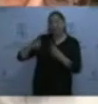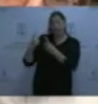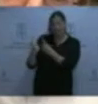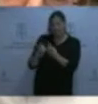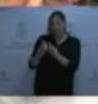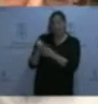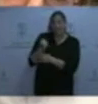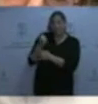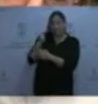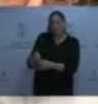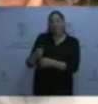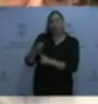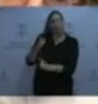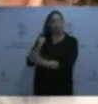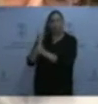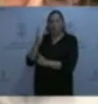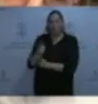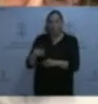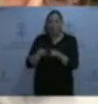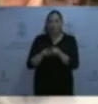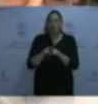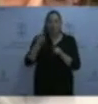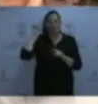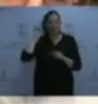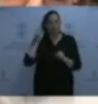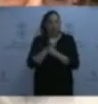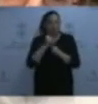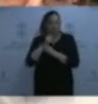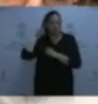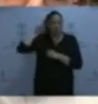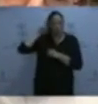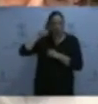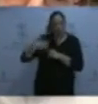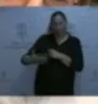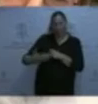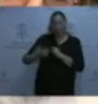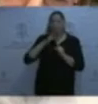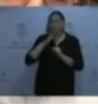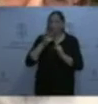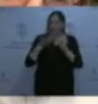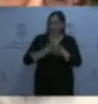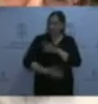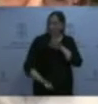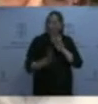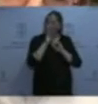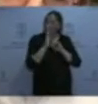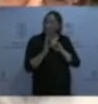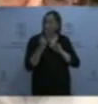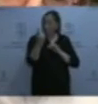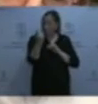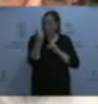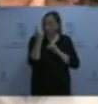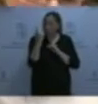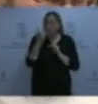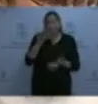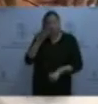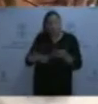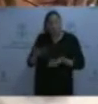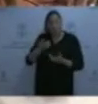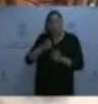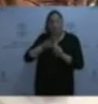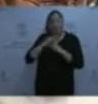necesitarían de apoyo. Deslegitimación de la función docente, ya que no es el profesorado que tiene docencia directa con el alumnado el que evalúa. Degradación